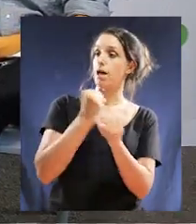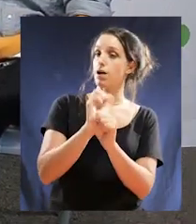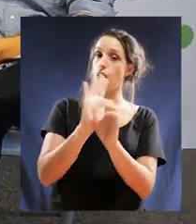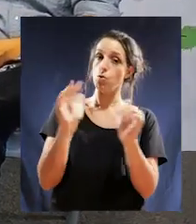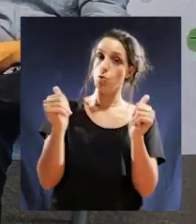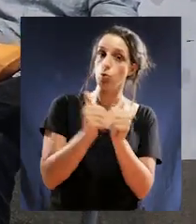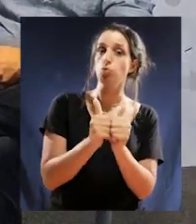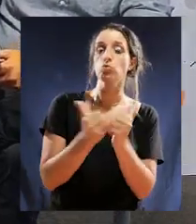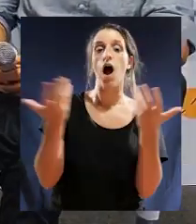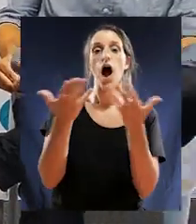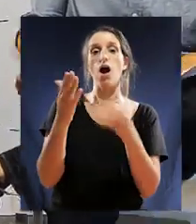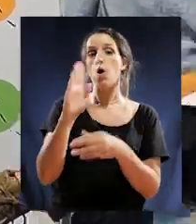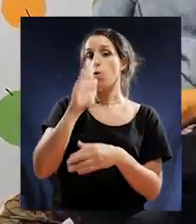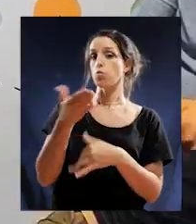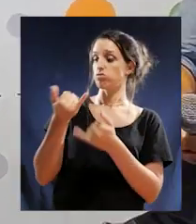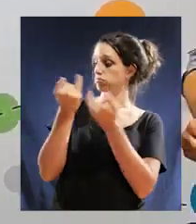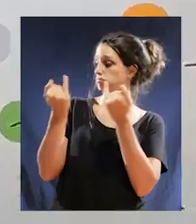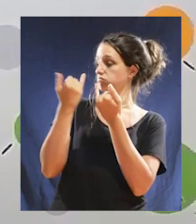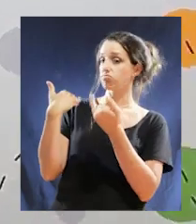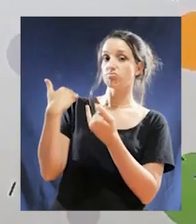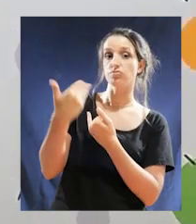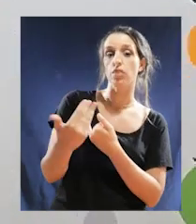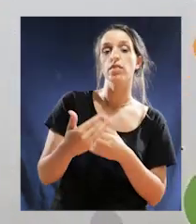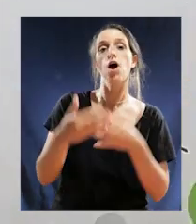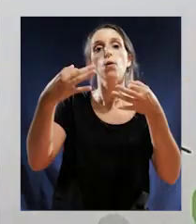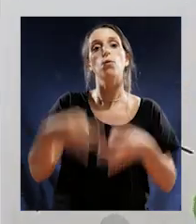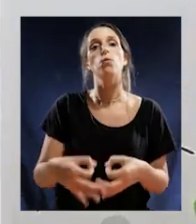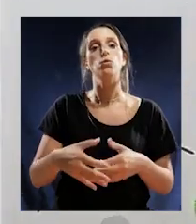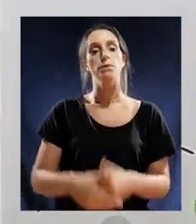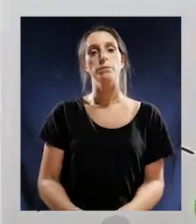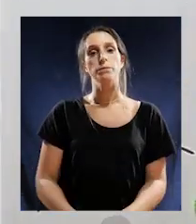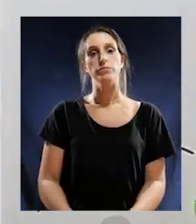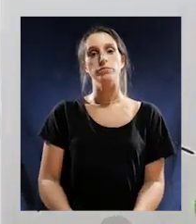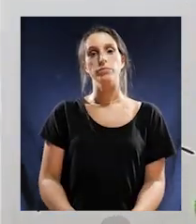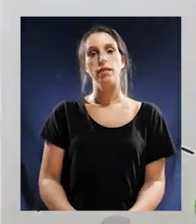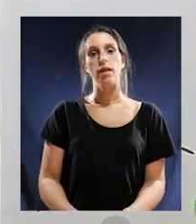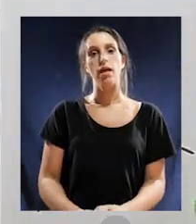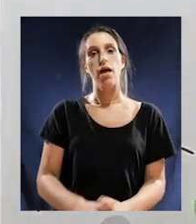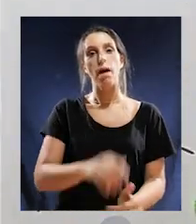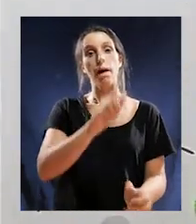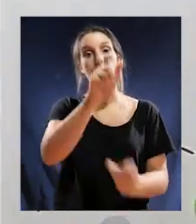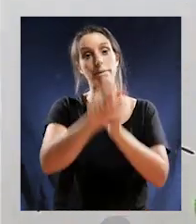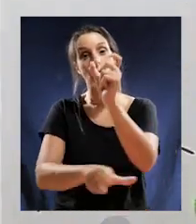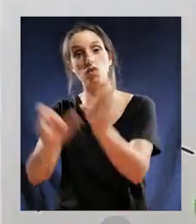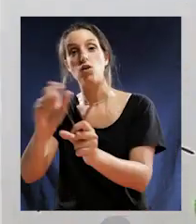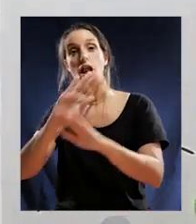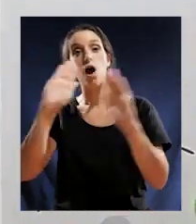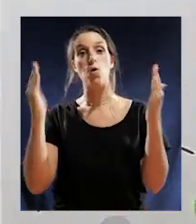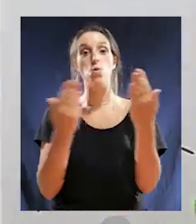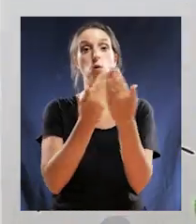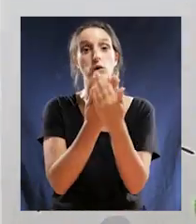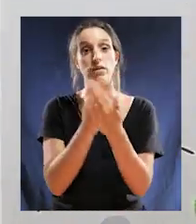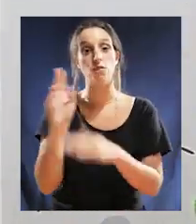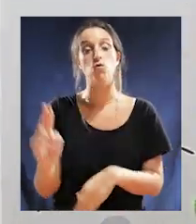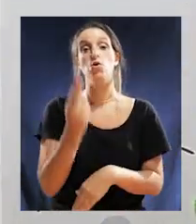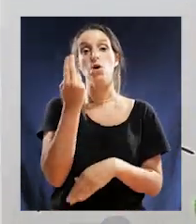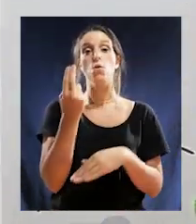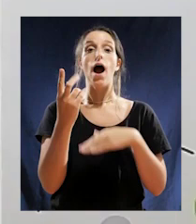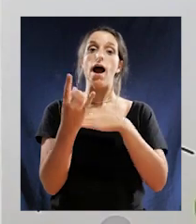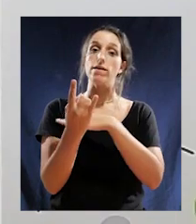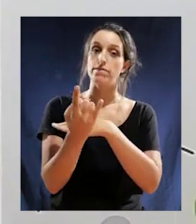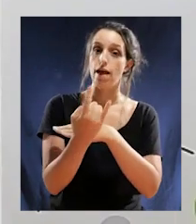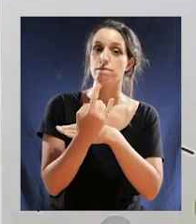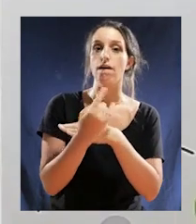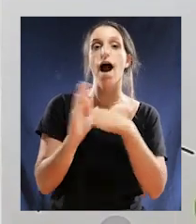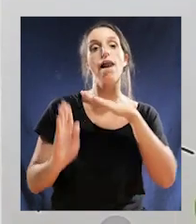hemos estado en estos últimos días con con la gente de unicef uruguay del plan se igual la